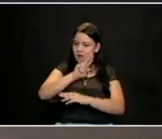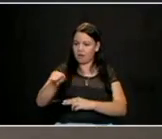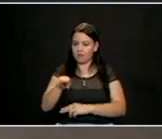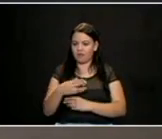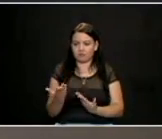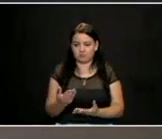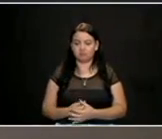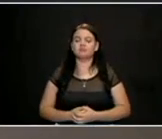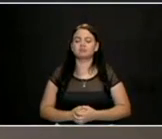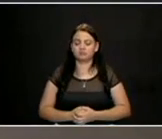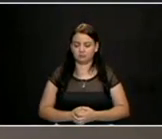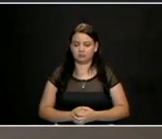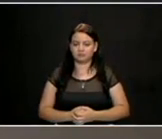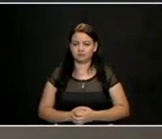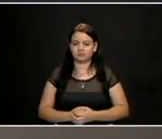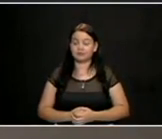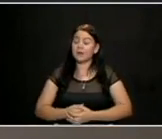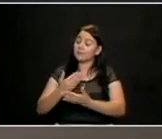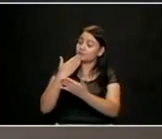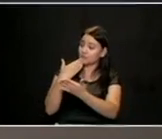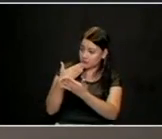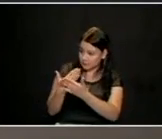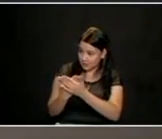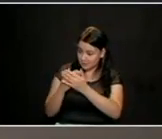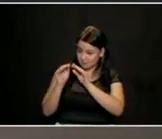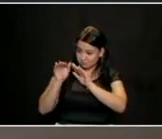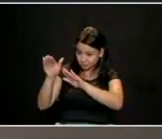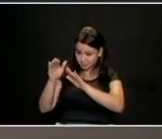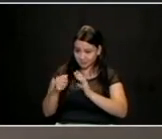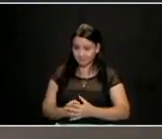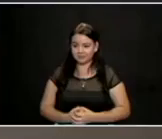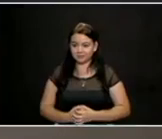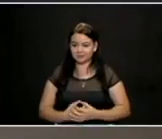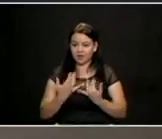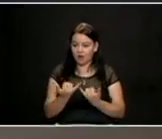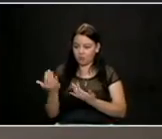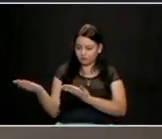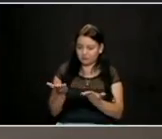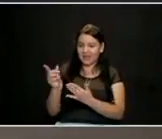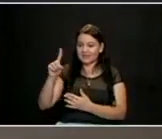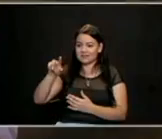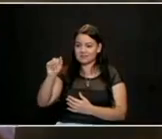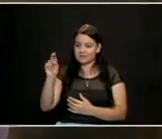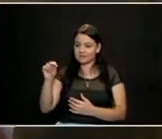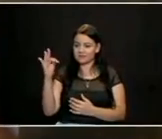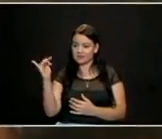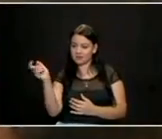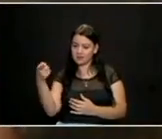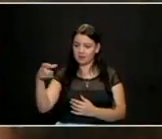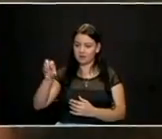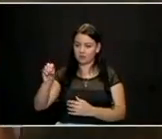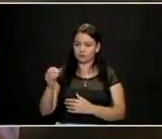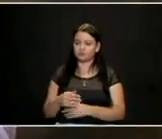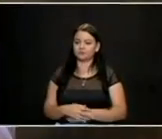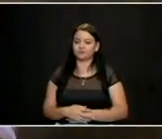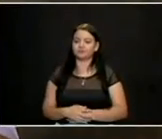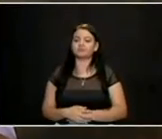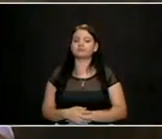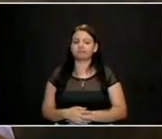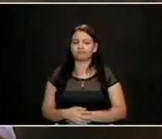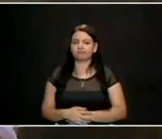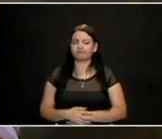con las mujeres de Medellín. Candidato, muchísimas gracias. El turno para Santiago Gómez Barrera. Lo vamos a hacer generando